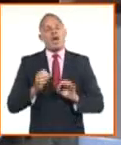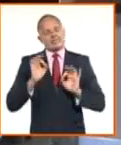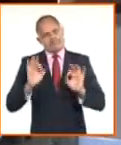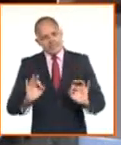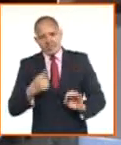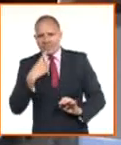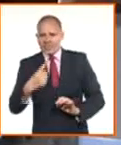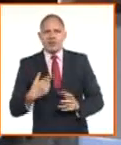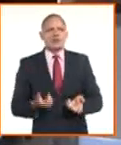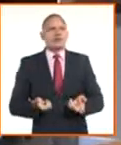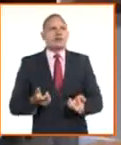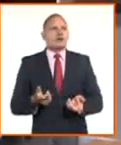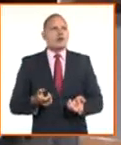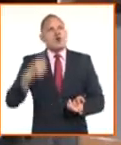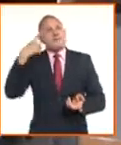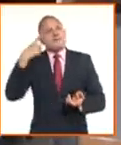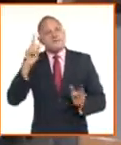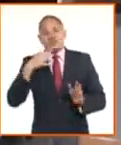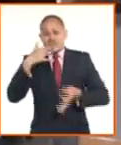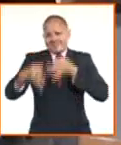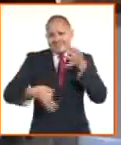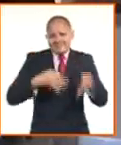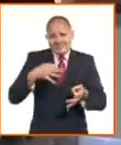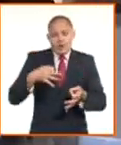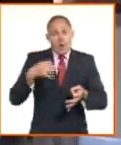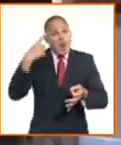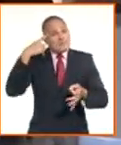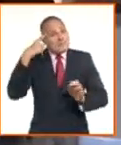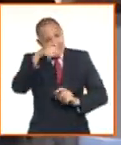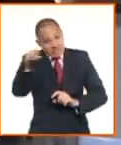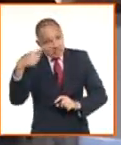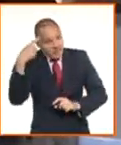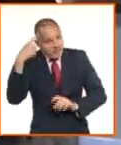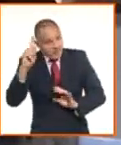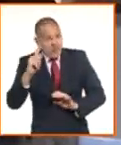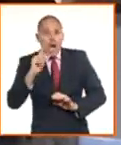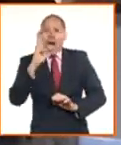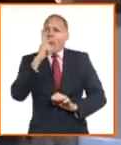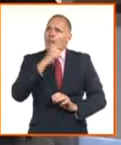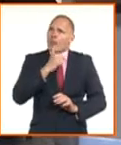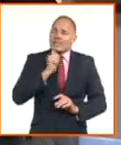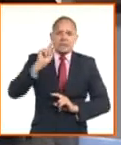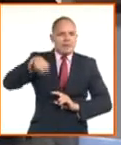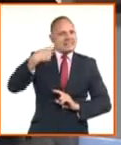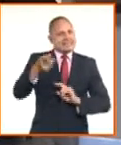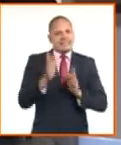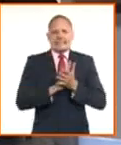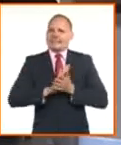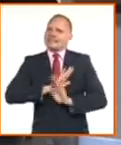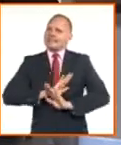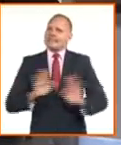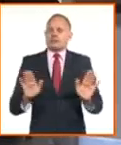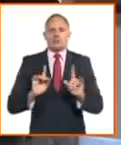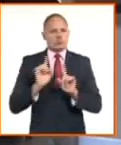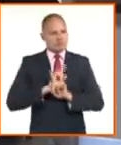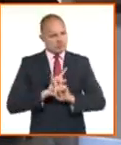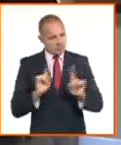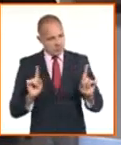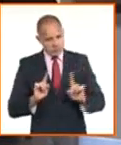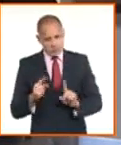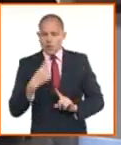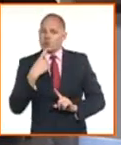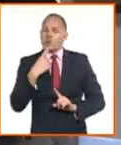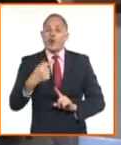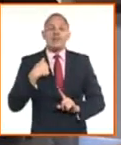esto y ya está insertada en una visión integral, pero es imprescindible, es una pieza que, vuelvo a ratificar,